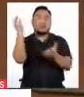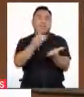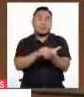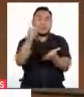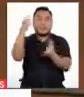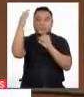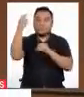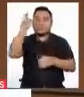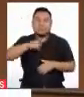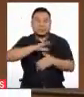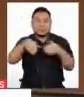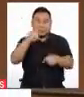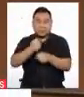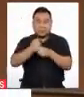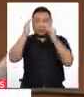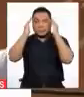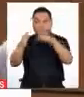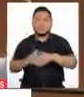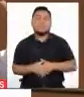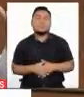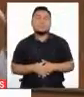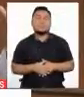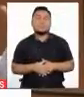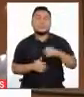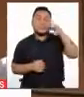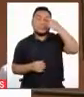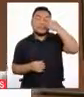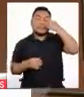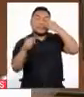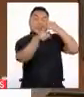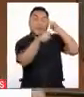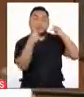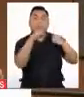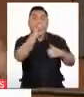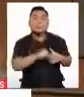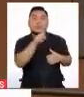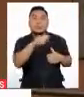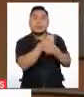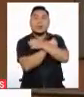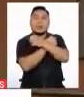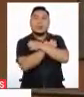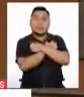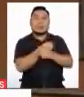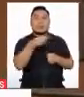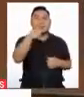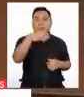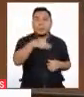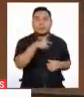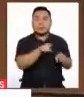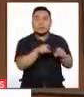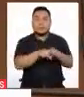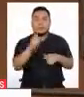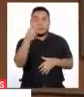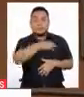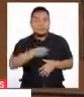que requiere todo el esfuerzo y la atención. Seguimos bajando hacia el sur, Lambayeque, el día martes, ha estado el